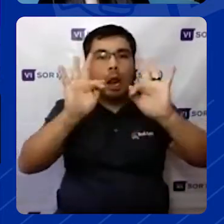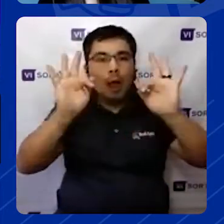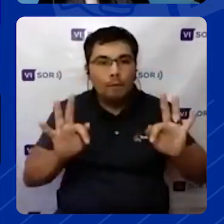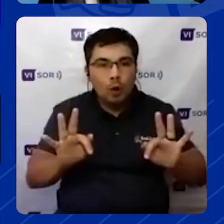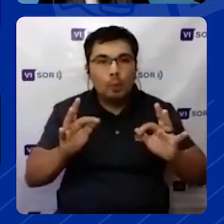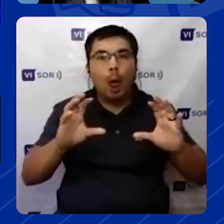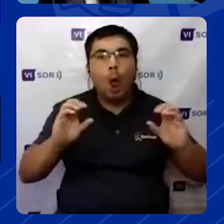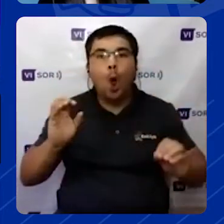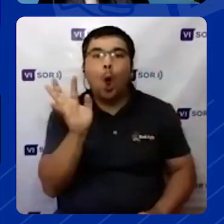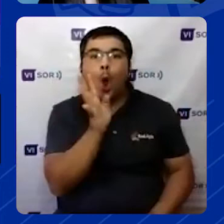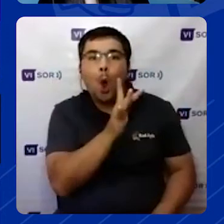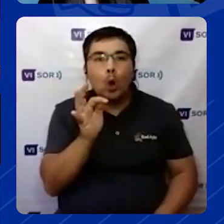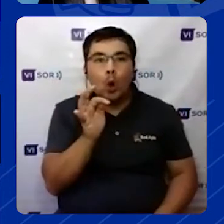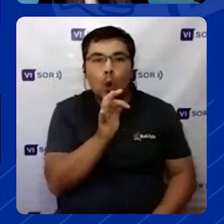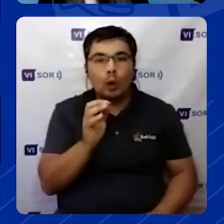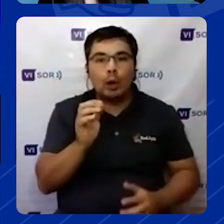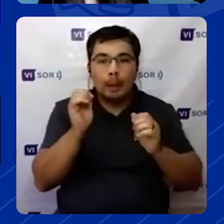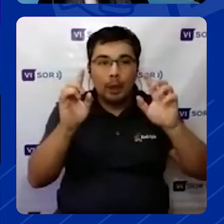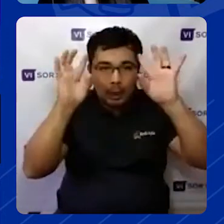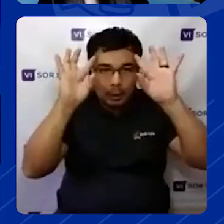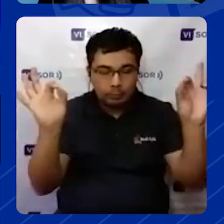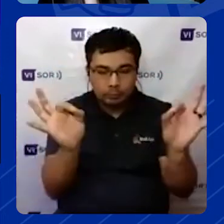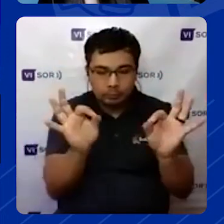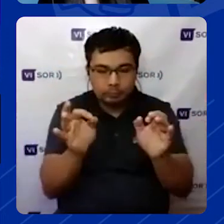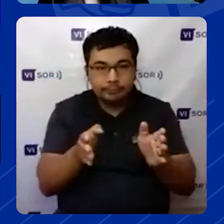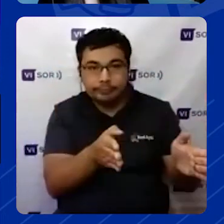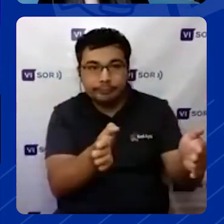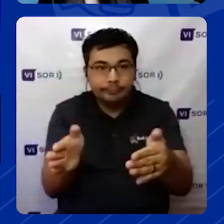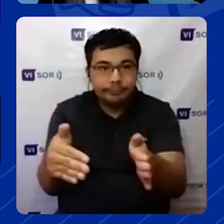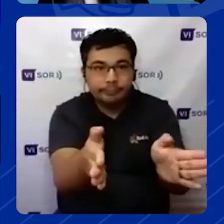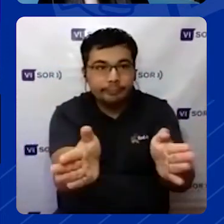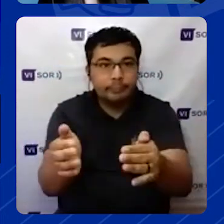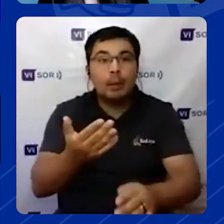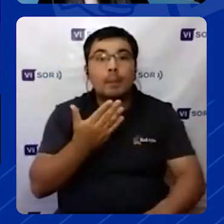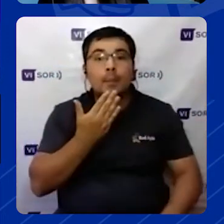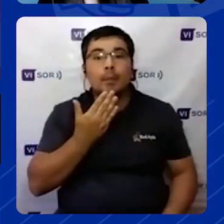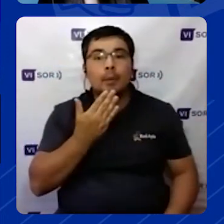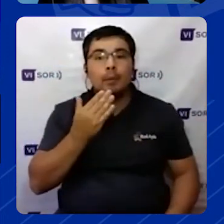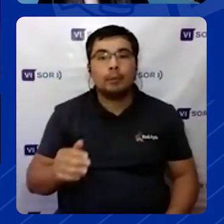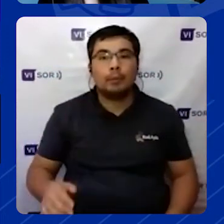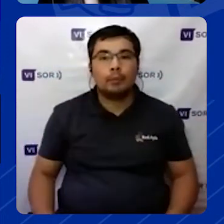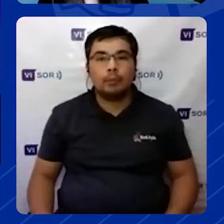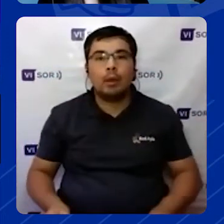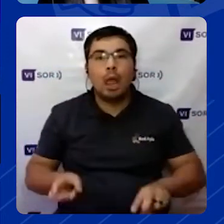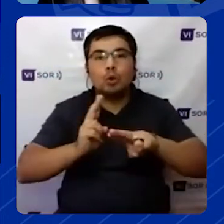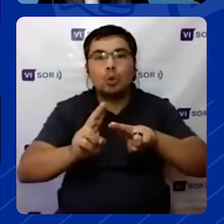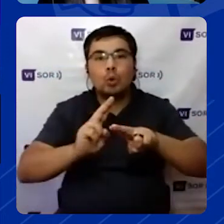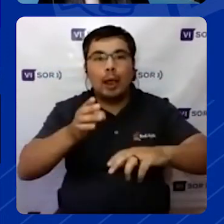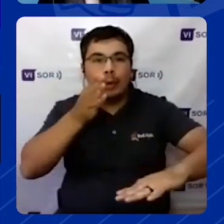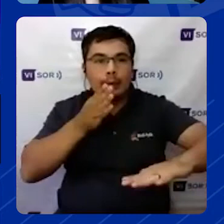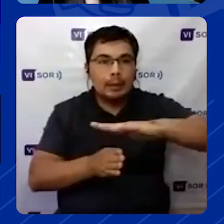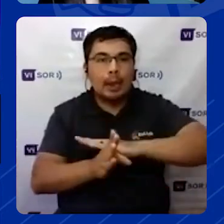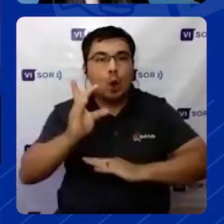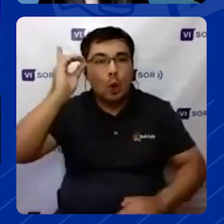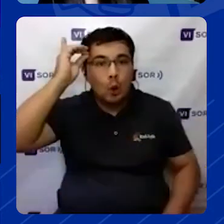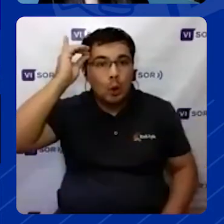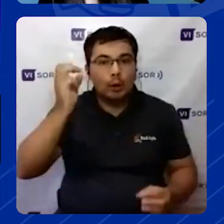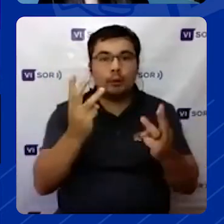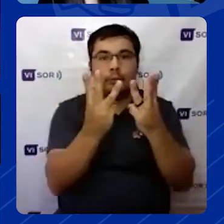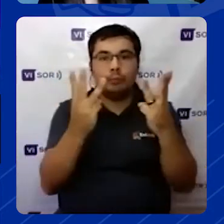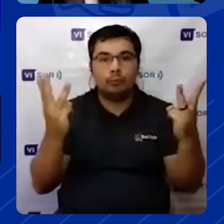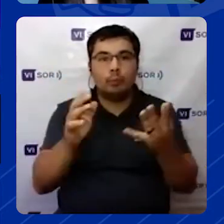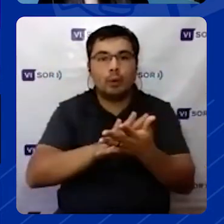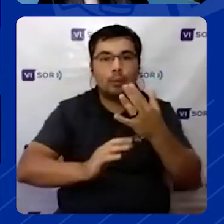te vaya orientando. Pero también estamos hablando de soluciones de accesibilidad cognitiva en las páginas web. El año pasado, por